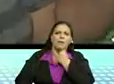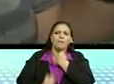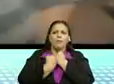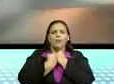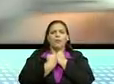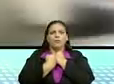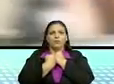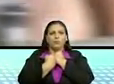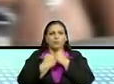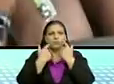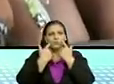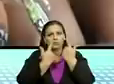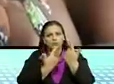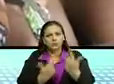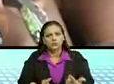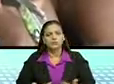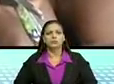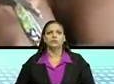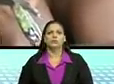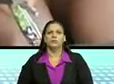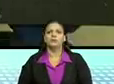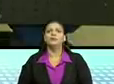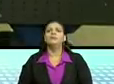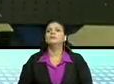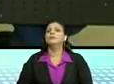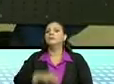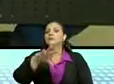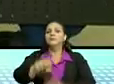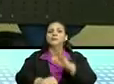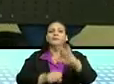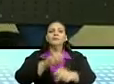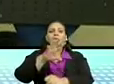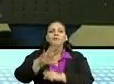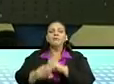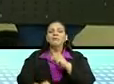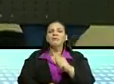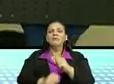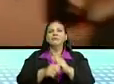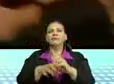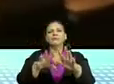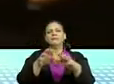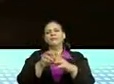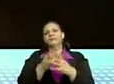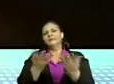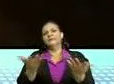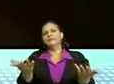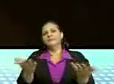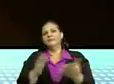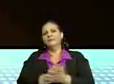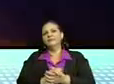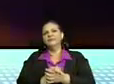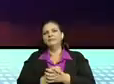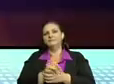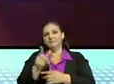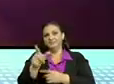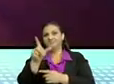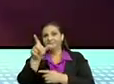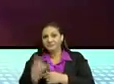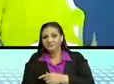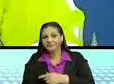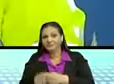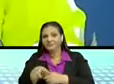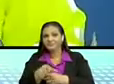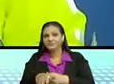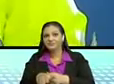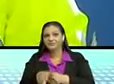un continuo seguimiento de estos delitos que se quedan en el aire. Y el ladrón, el delincuente, se queda herido, se queda